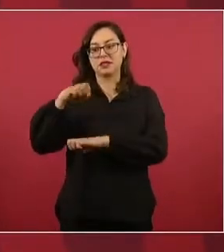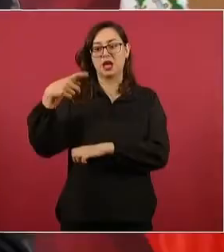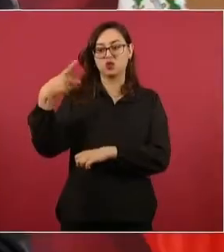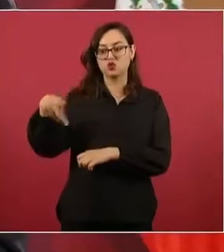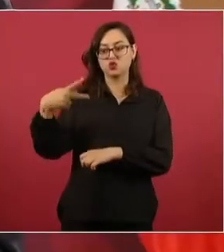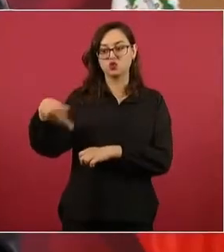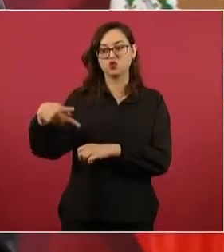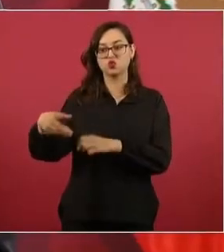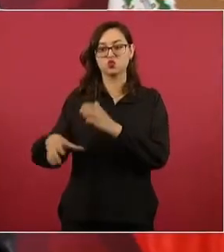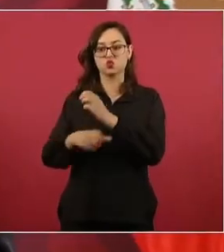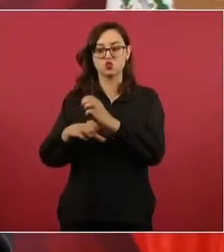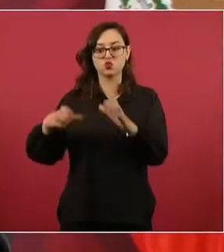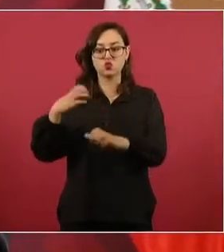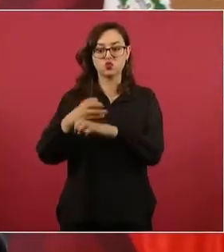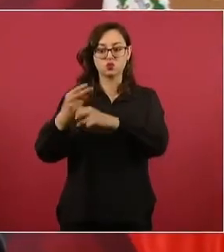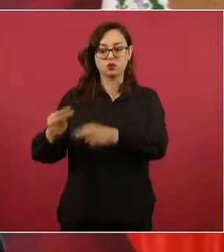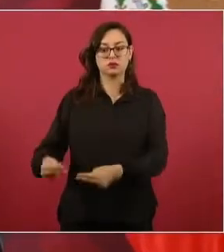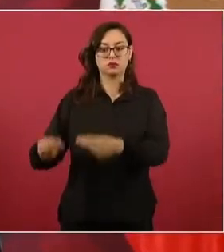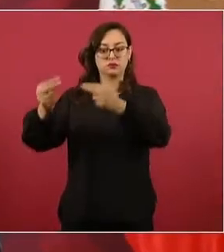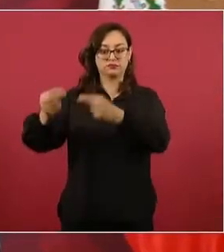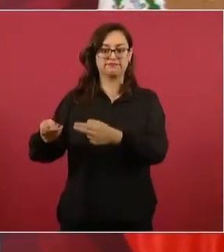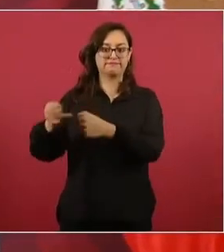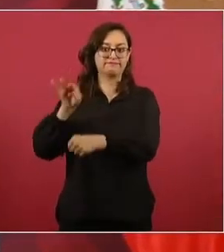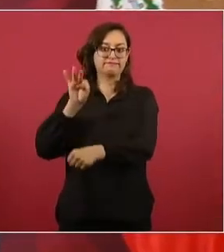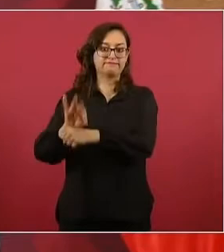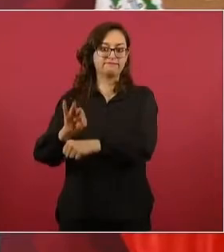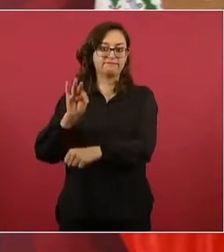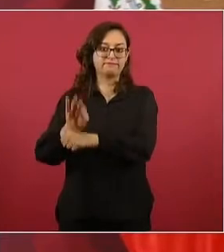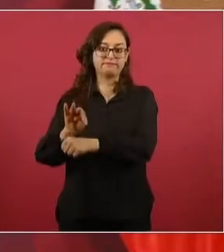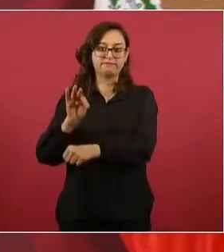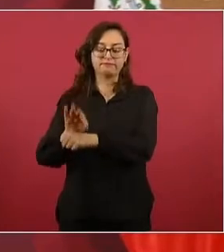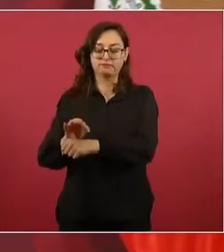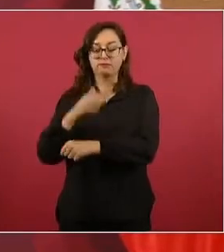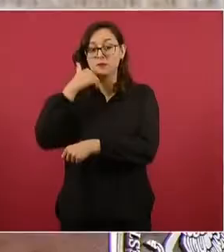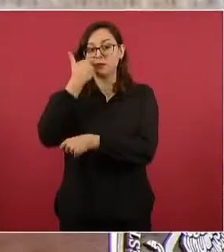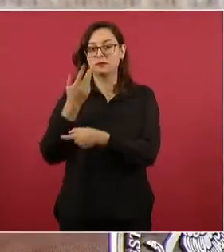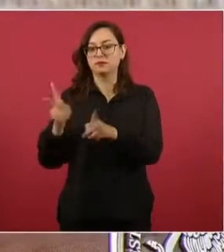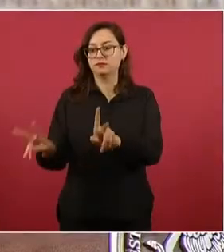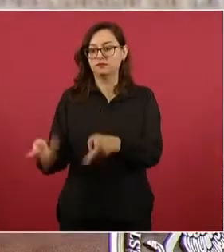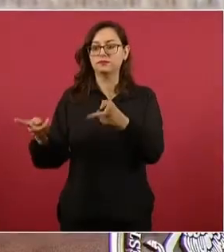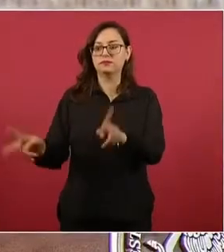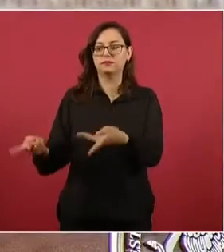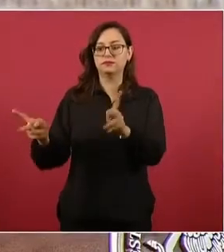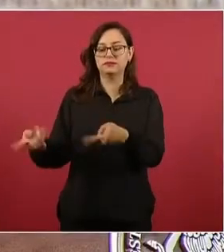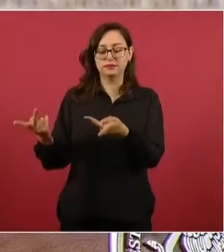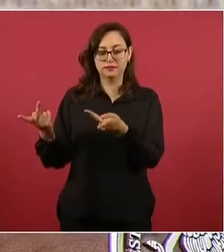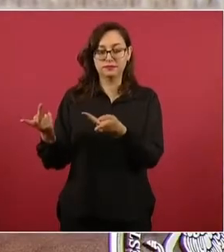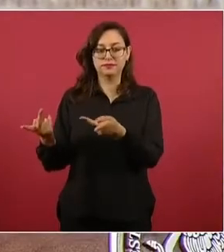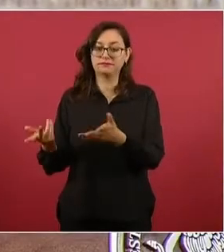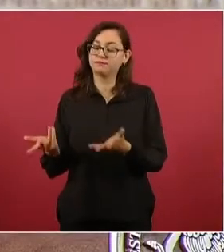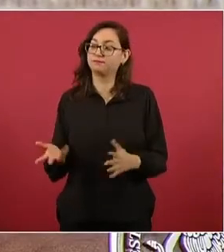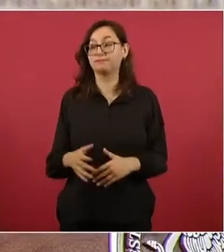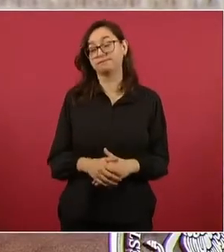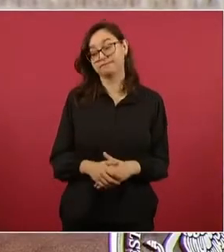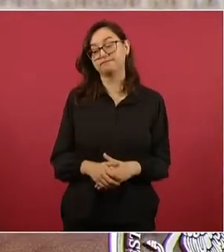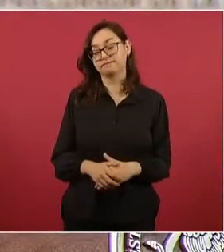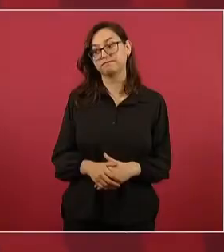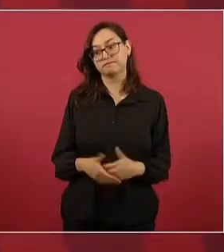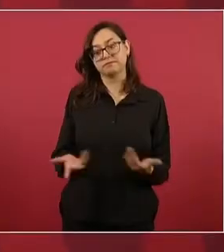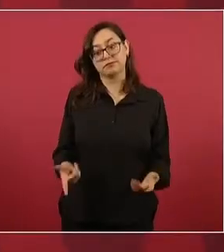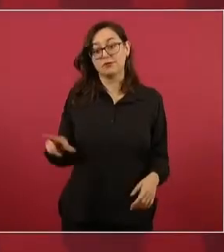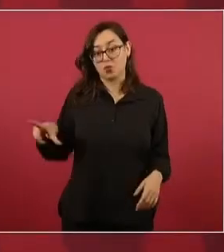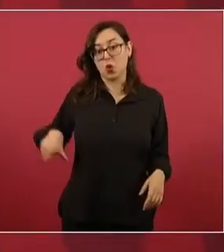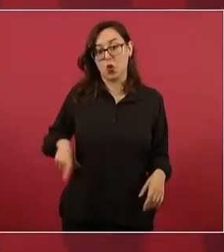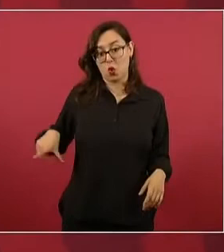su producto y el comercio, y el gobierno tiene